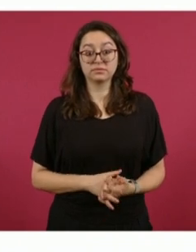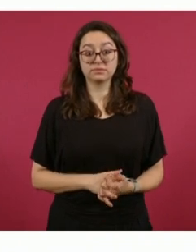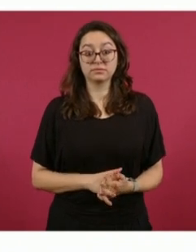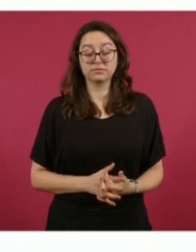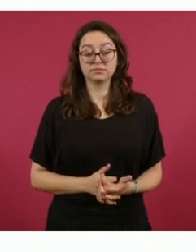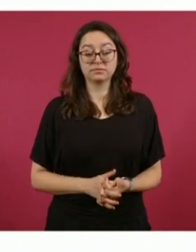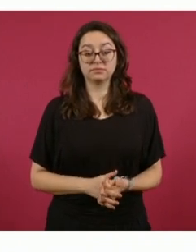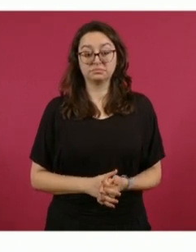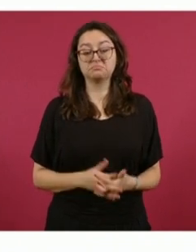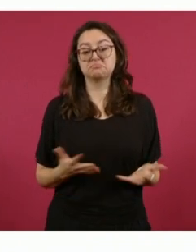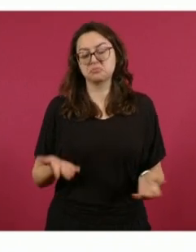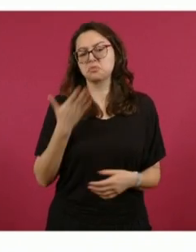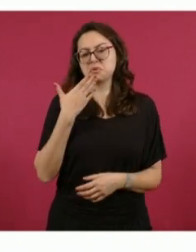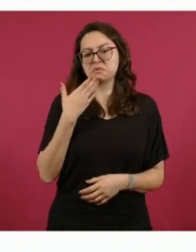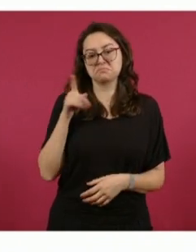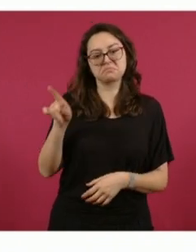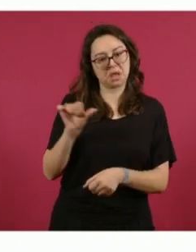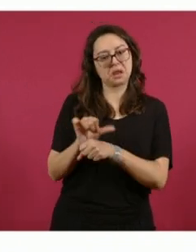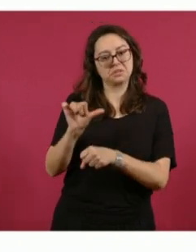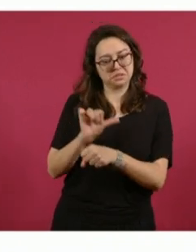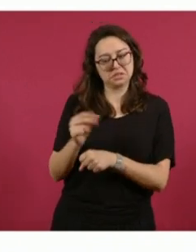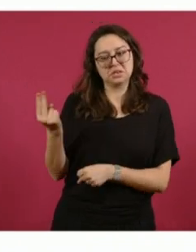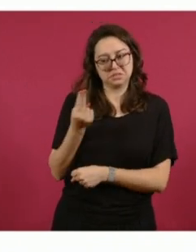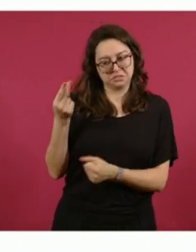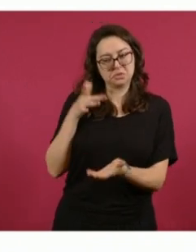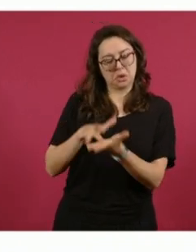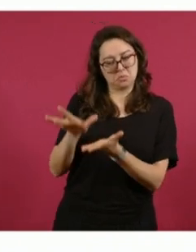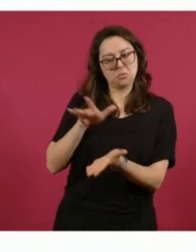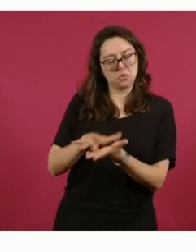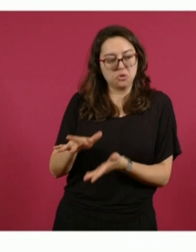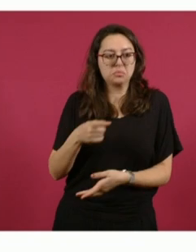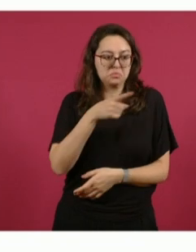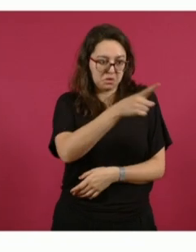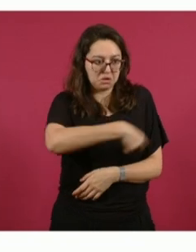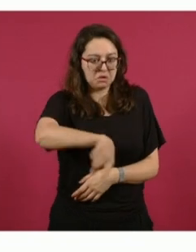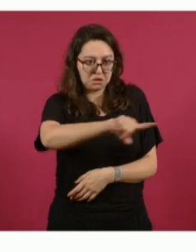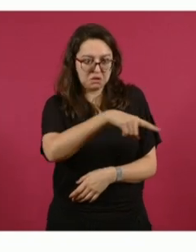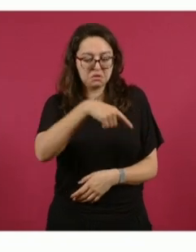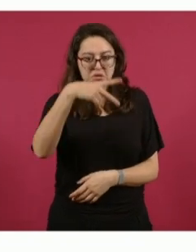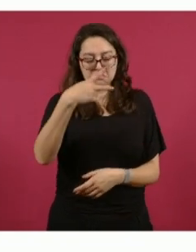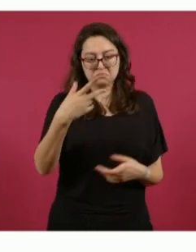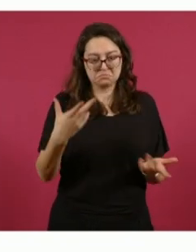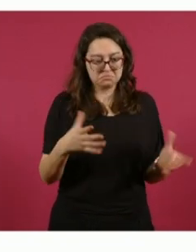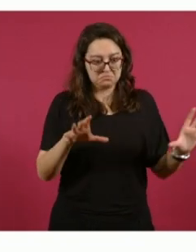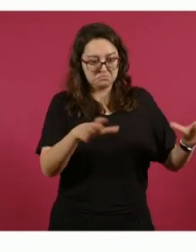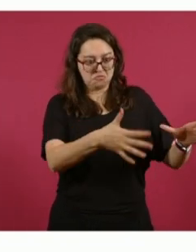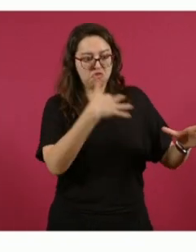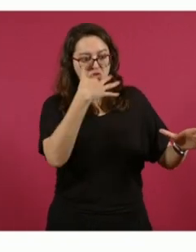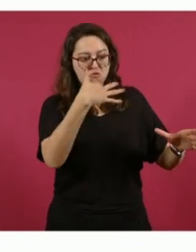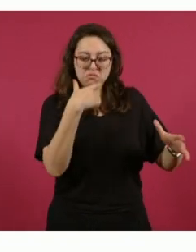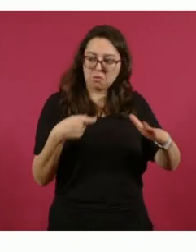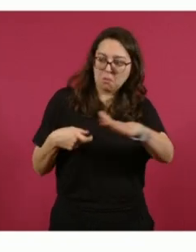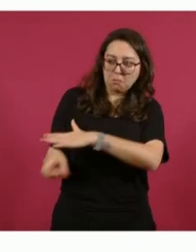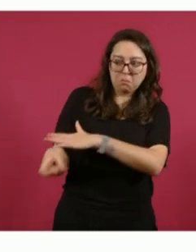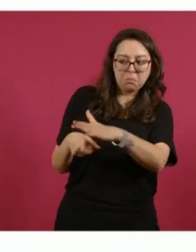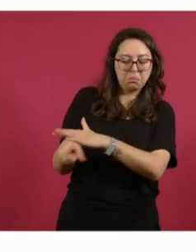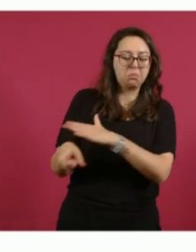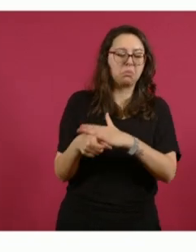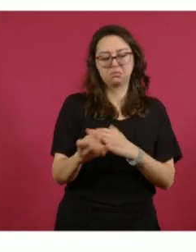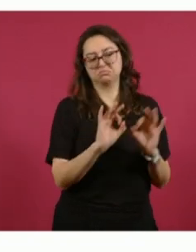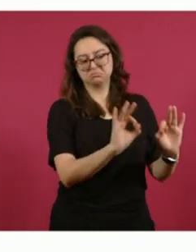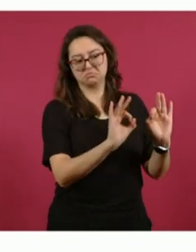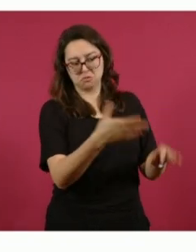la economía argentina necesita apoyo y es una forma de ayudar.